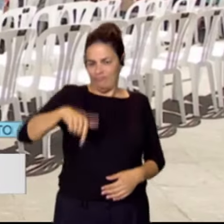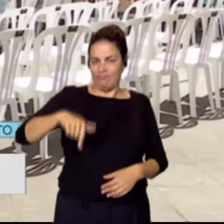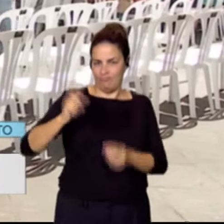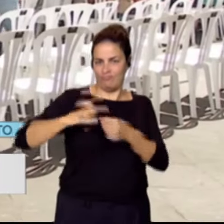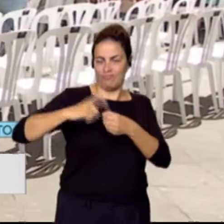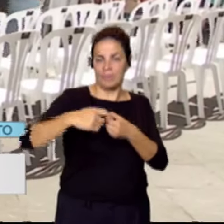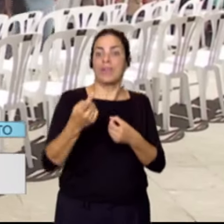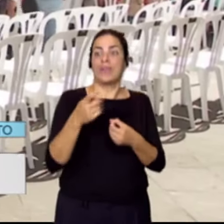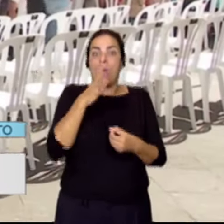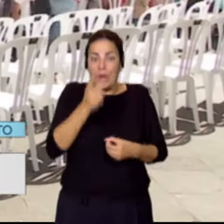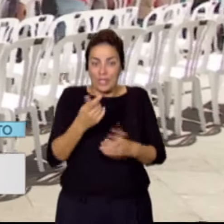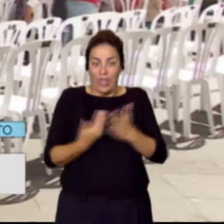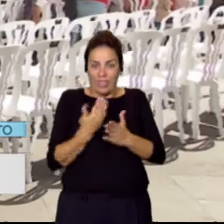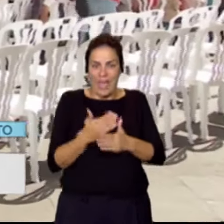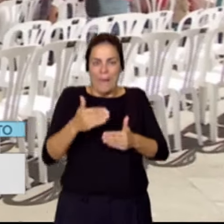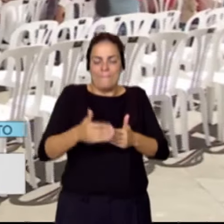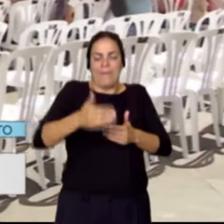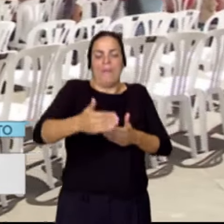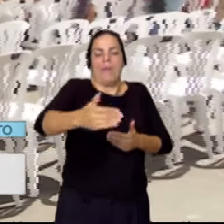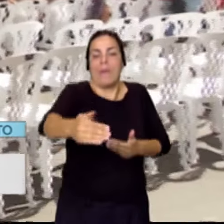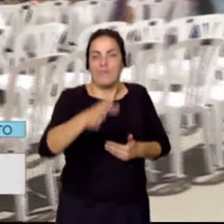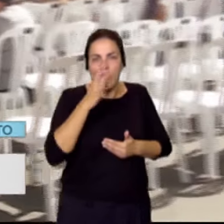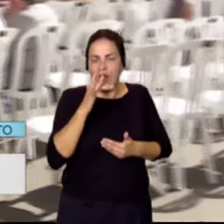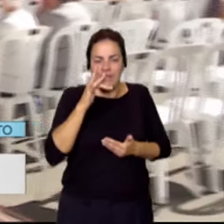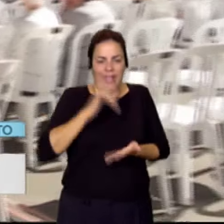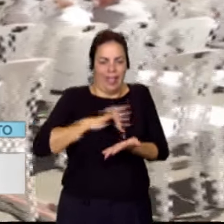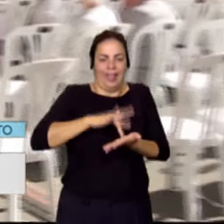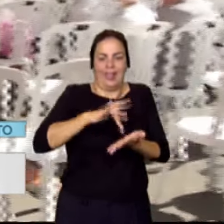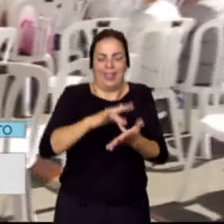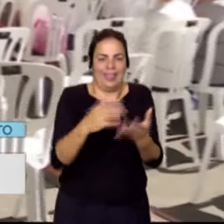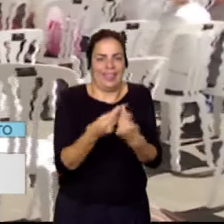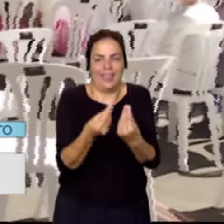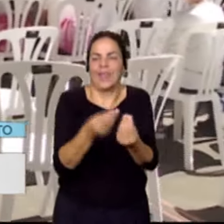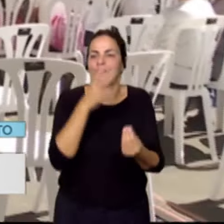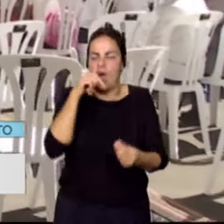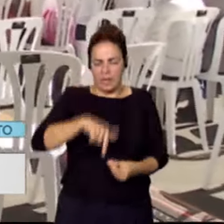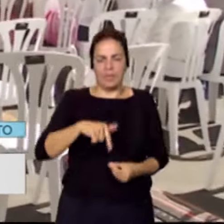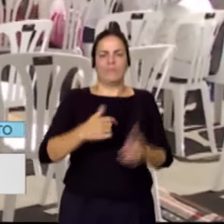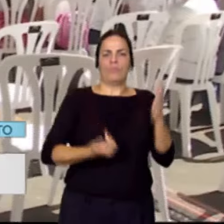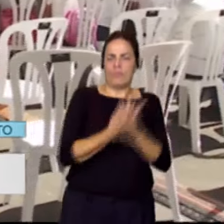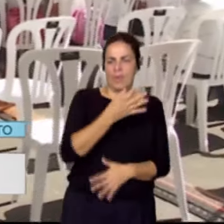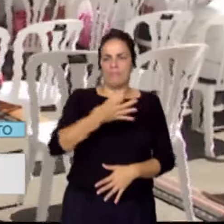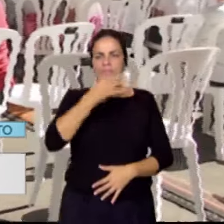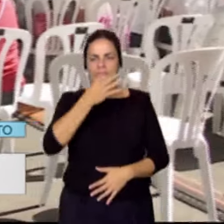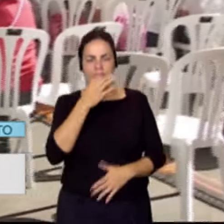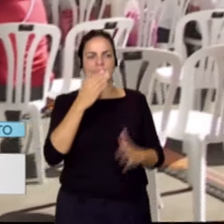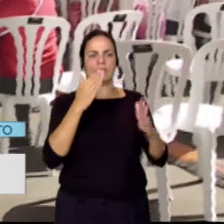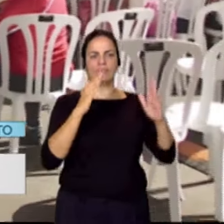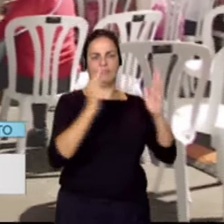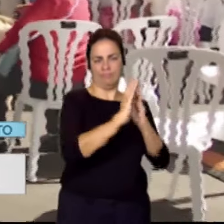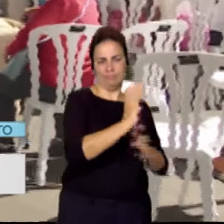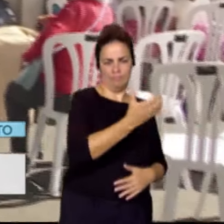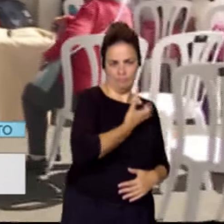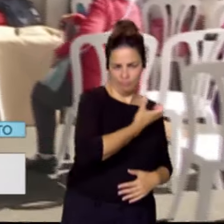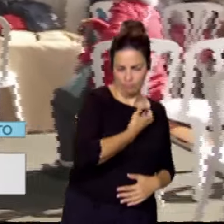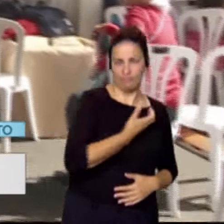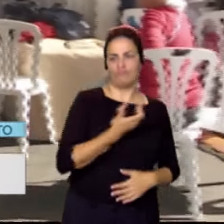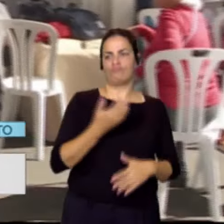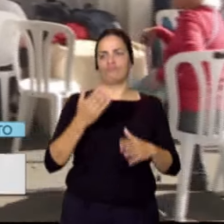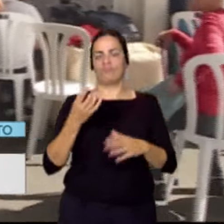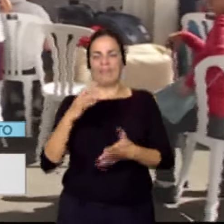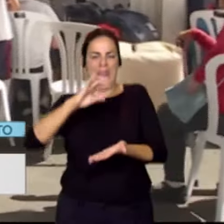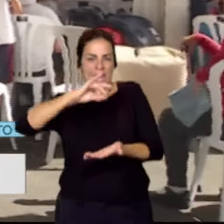teníamos fecha Vamos hasta mañana y tarde en las casas consistoriales en el casino en los diferentes espacios de este entorno de la plaza